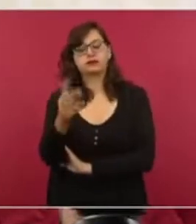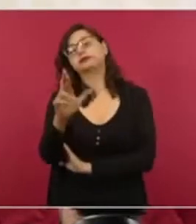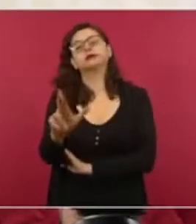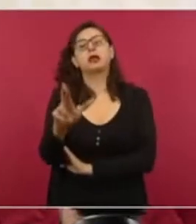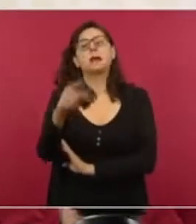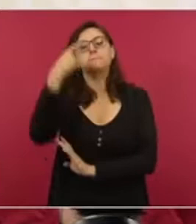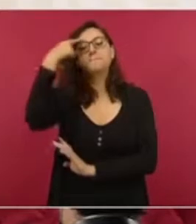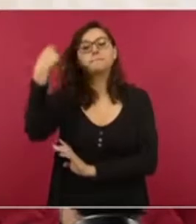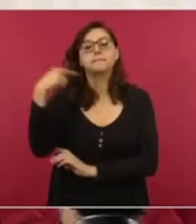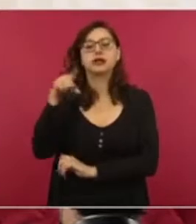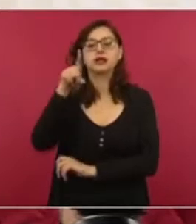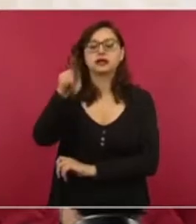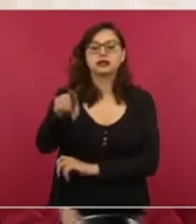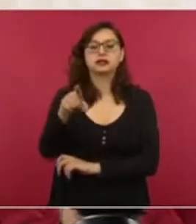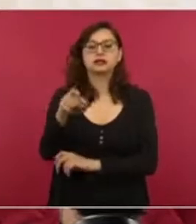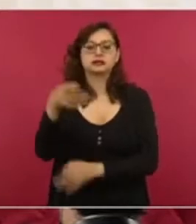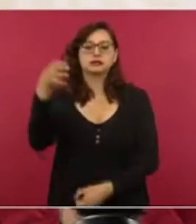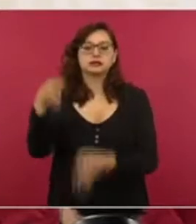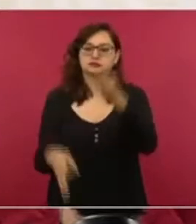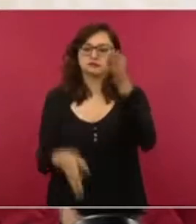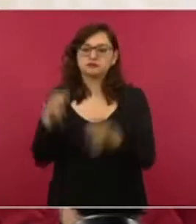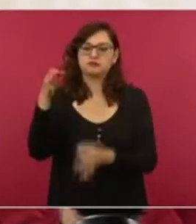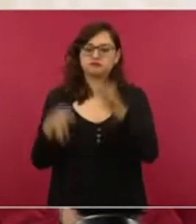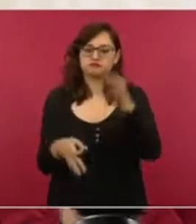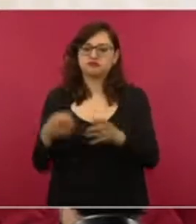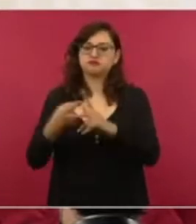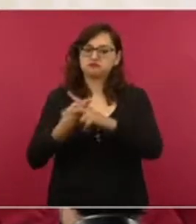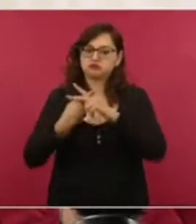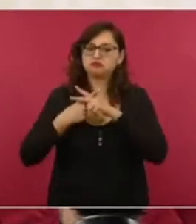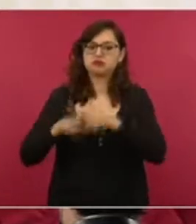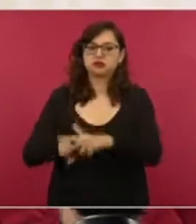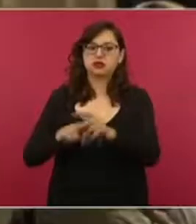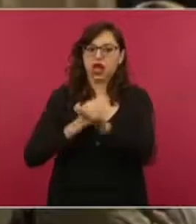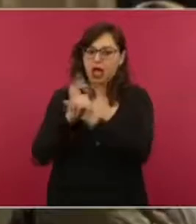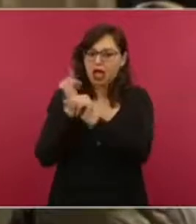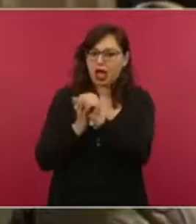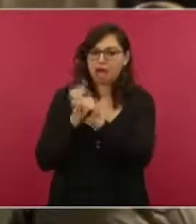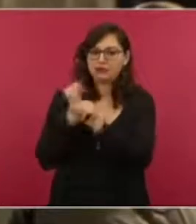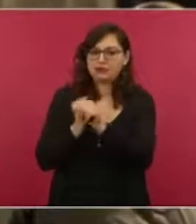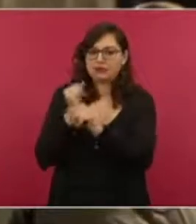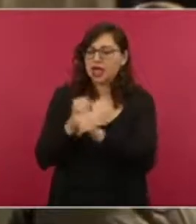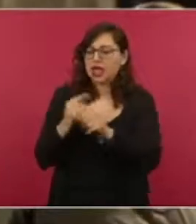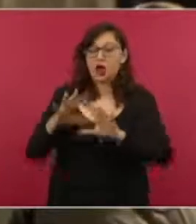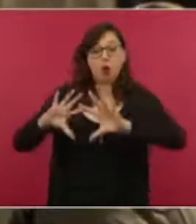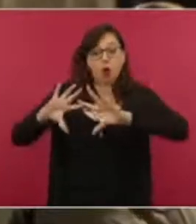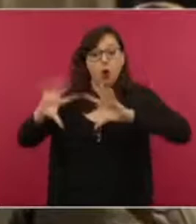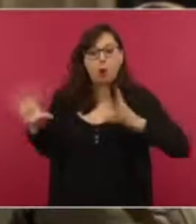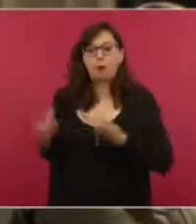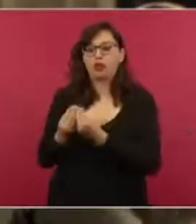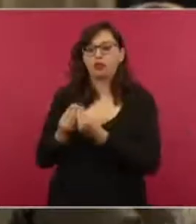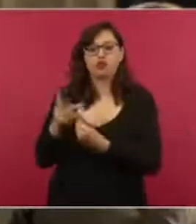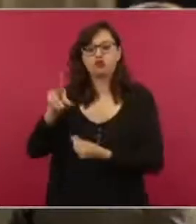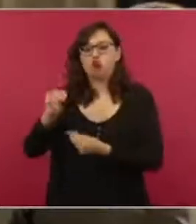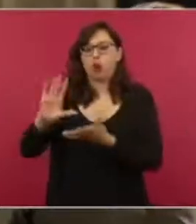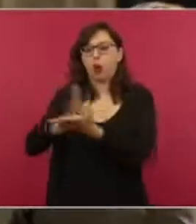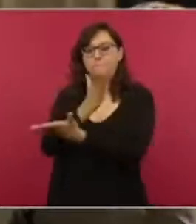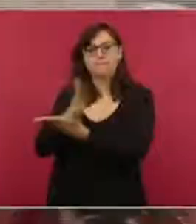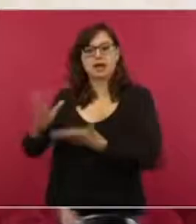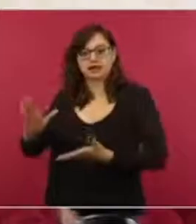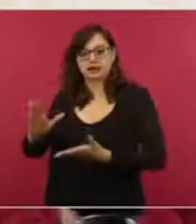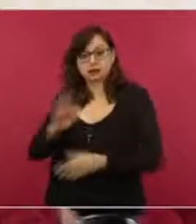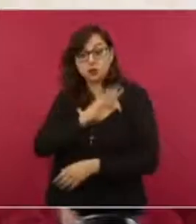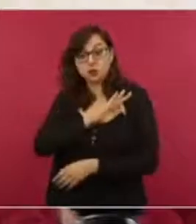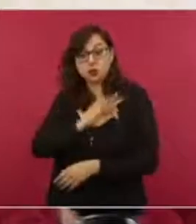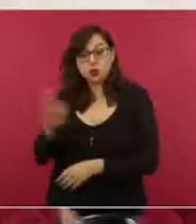pues que es autónoma, lo judicialice de esta manera y que no se judicialice como casos aislados.